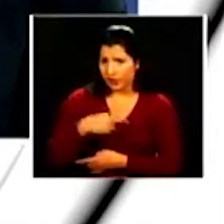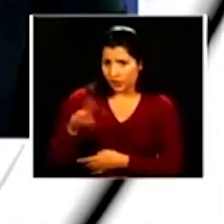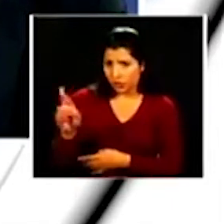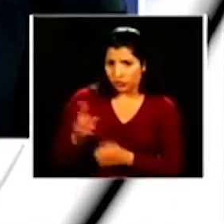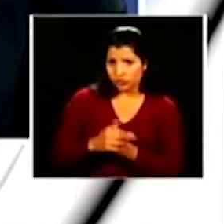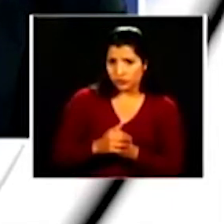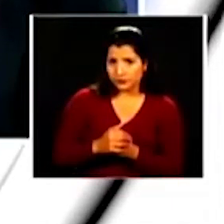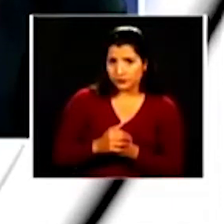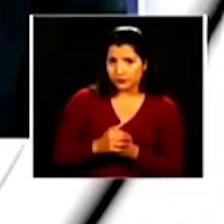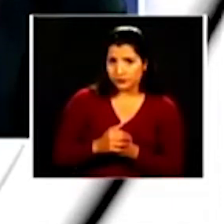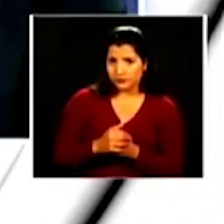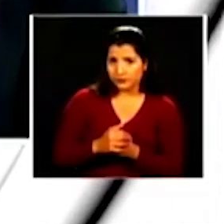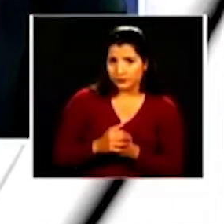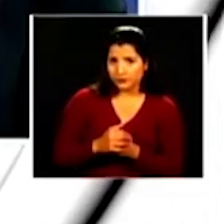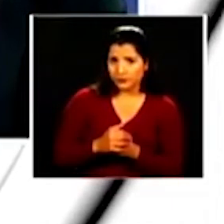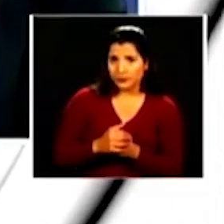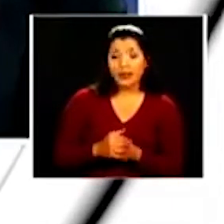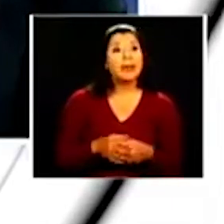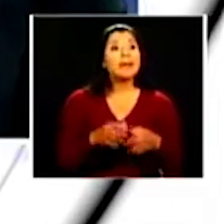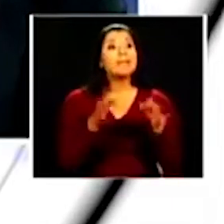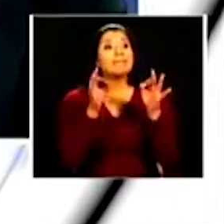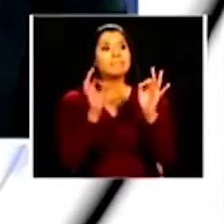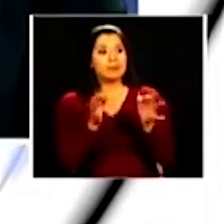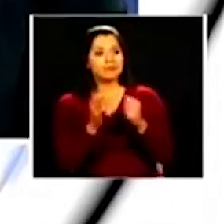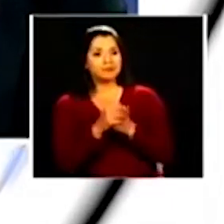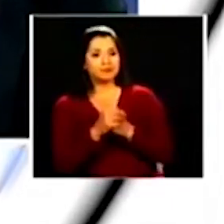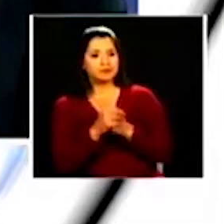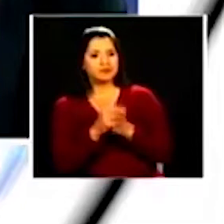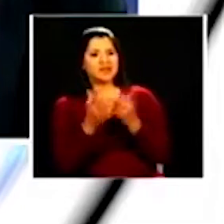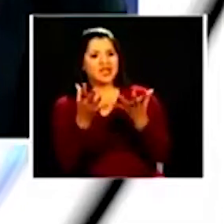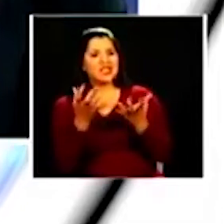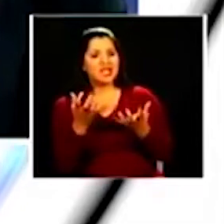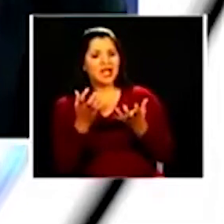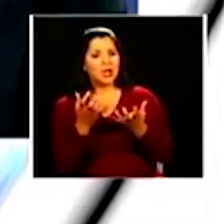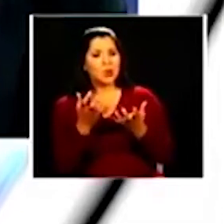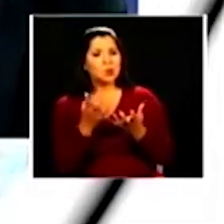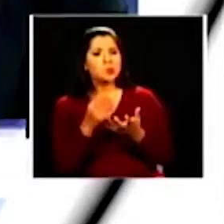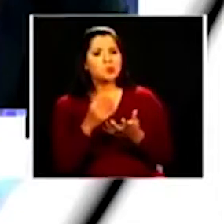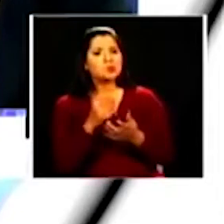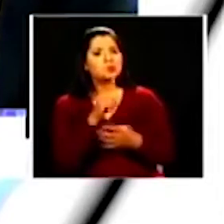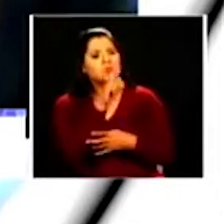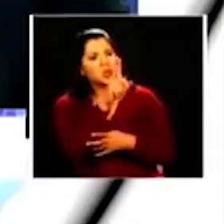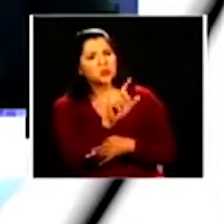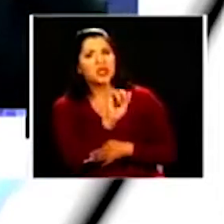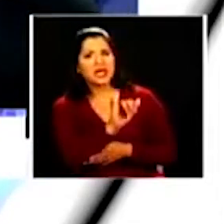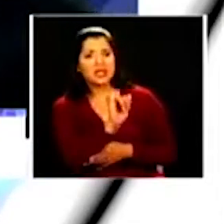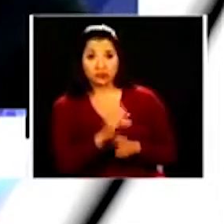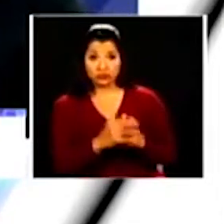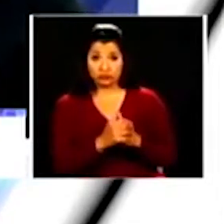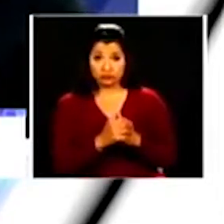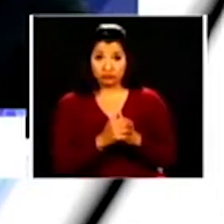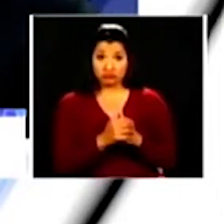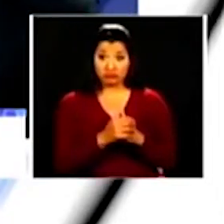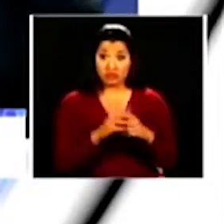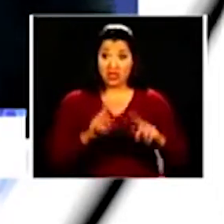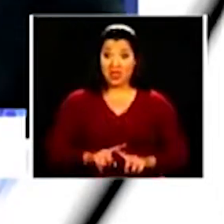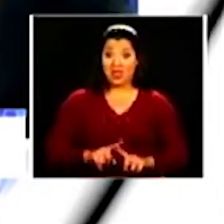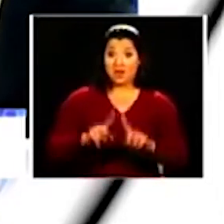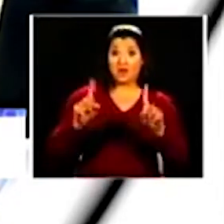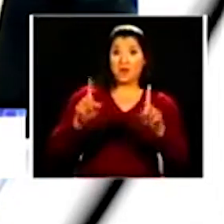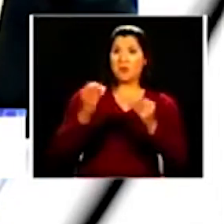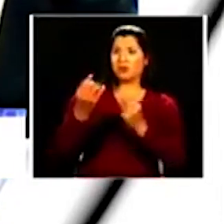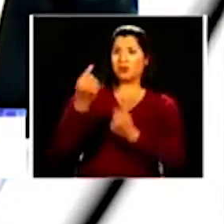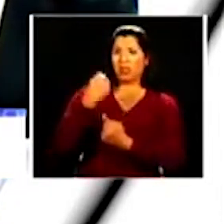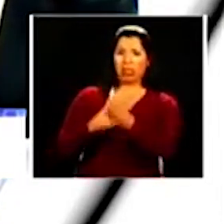Bien, quiero poner sobre la mesa este tema, y lo he puesto sobre la mesa, contrario a lo que muchos nos han señalado y han dicho que